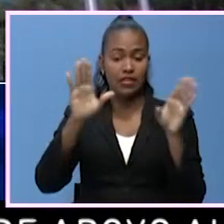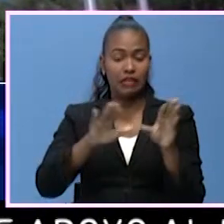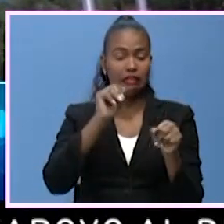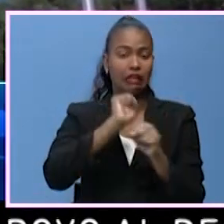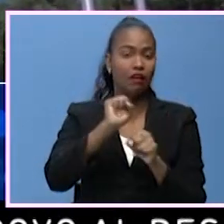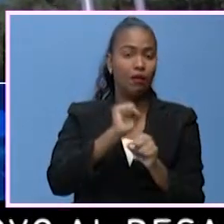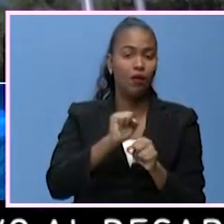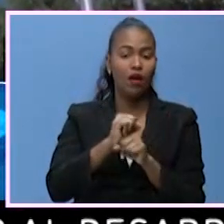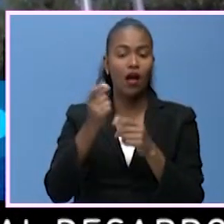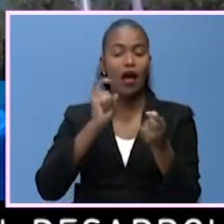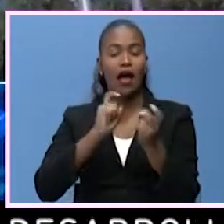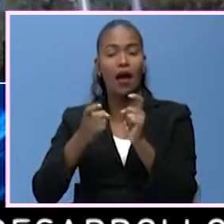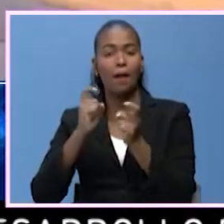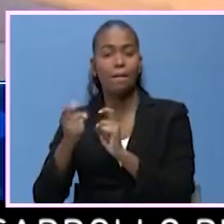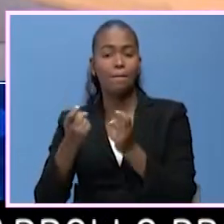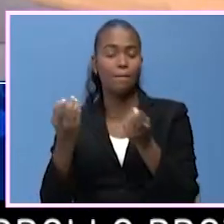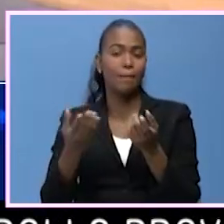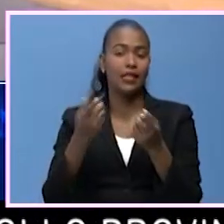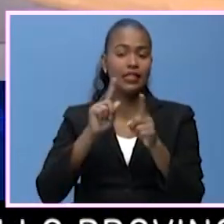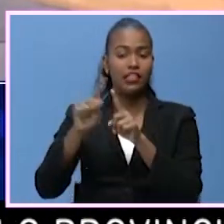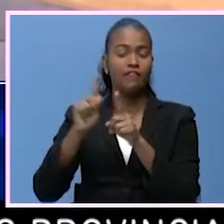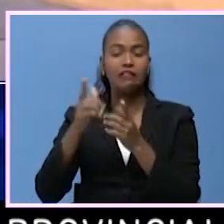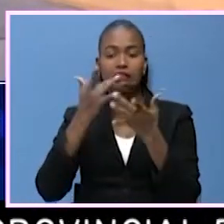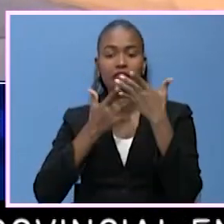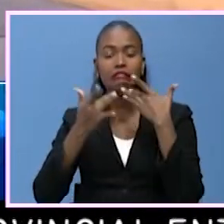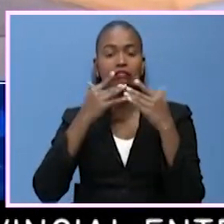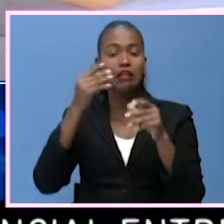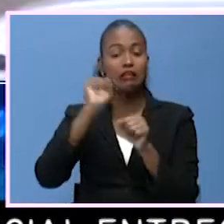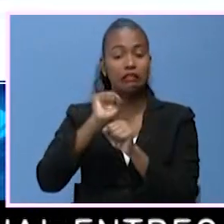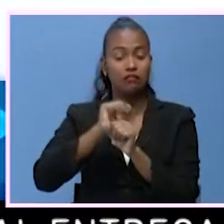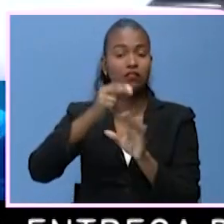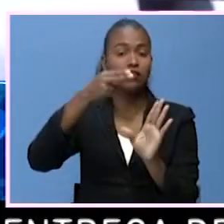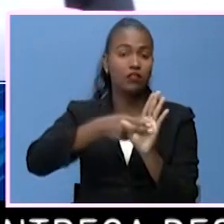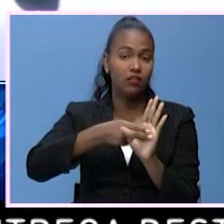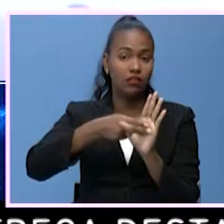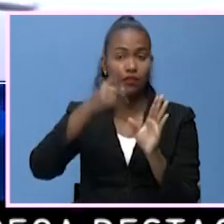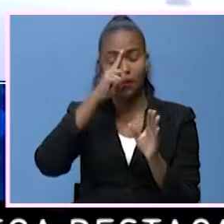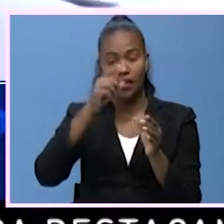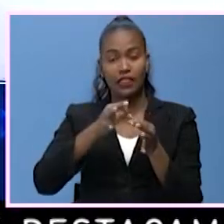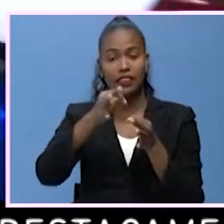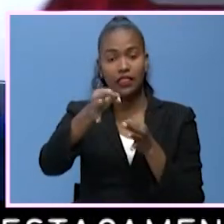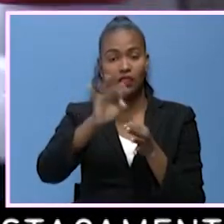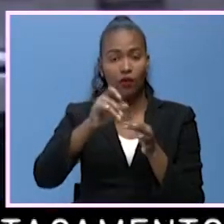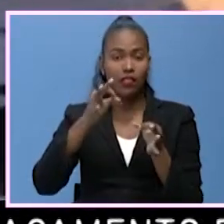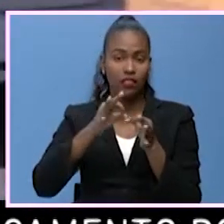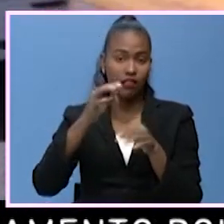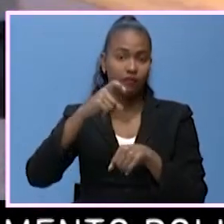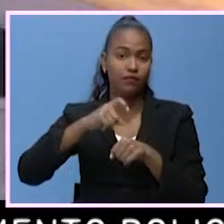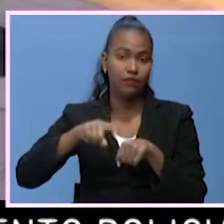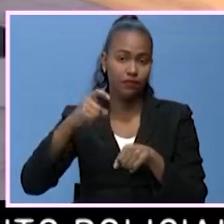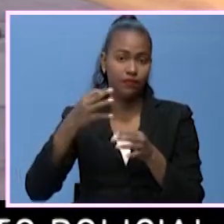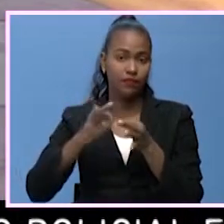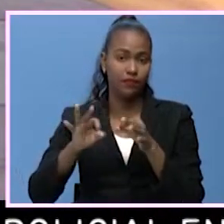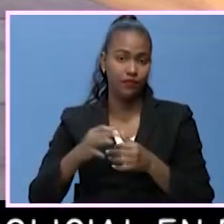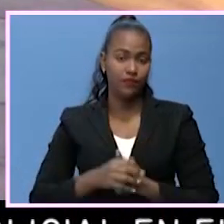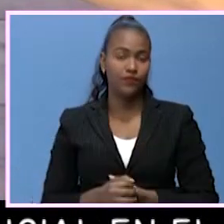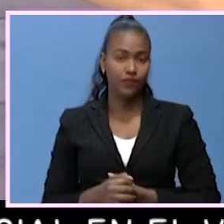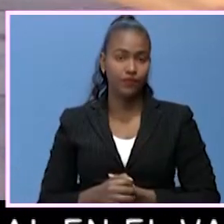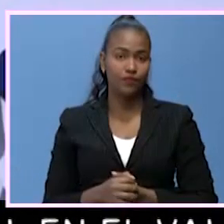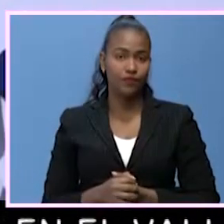laboral, la actualización y mejoras de las necesidades del mercado laboral a mediano y largo plazo.